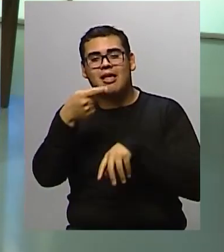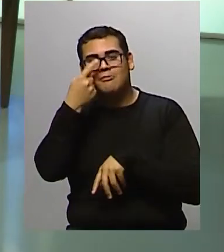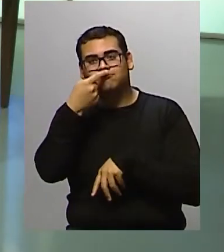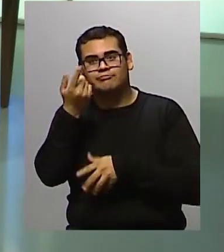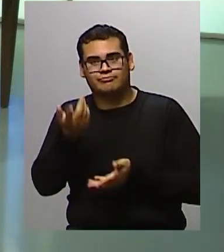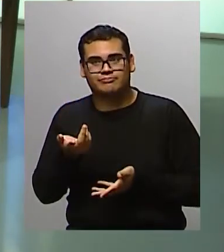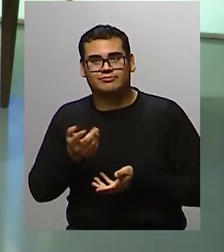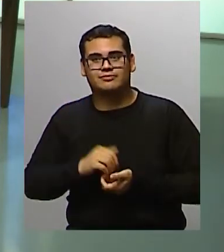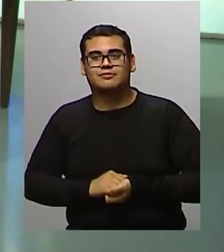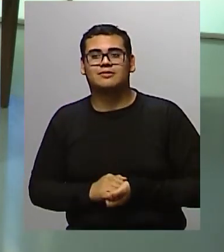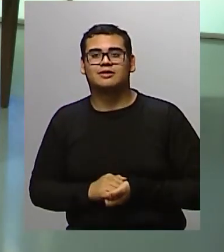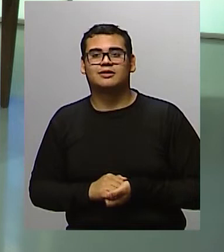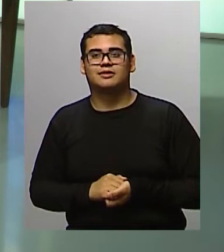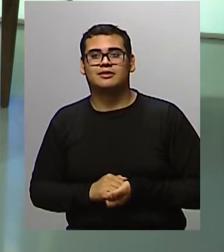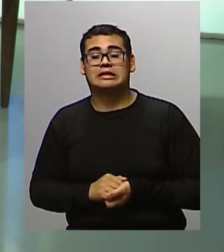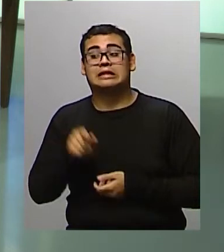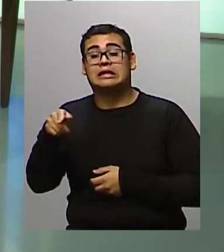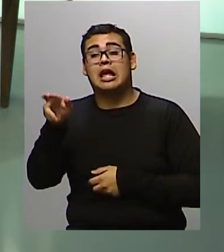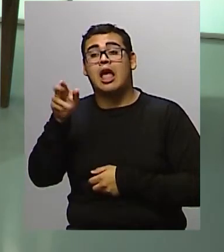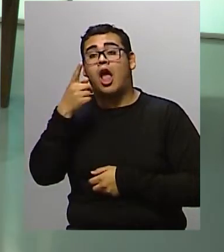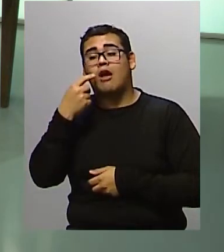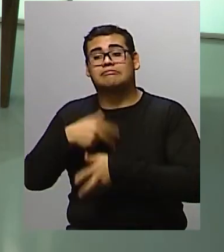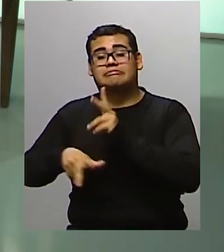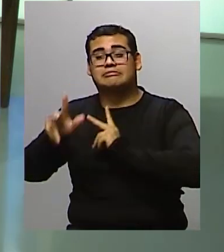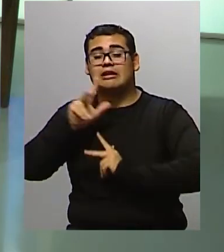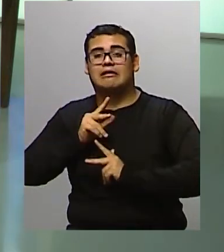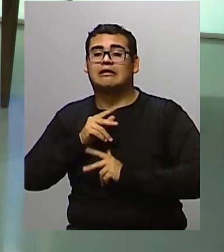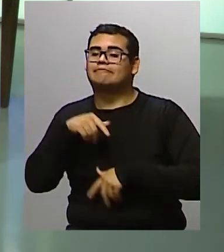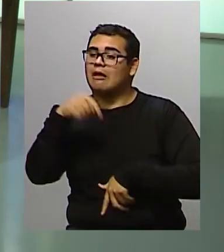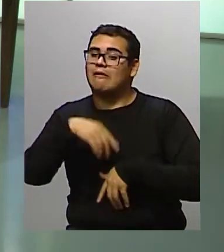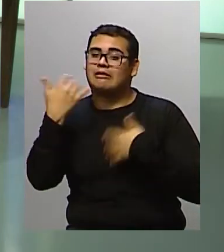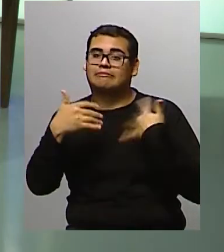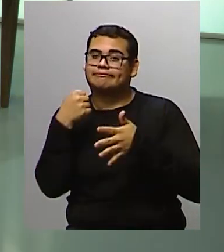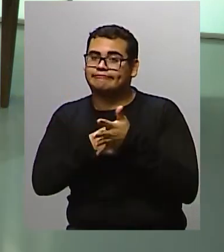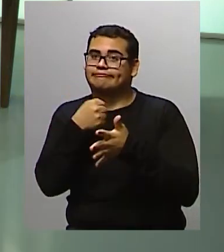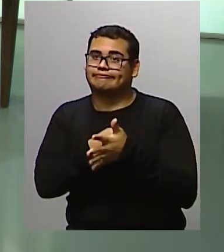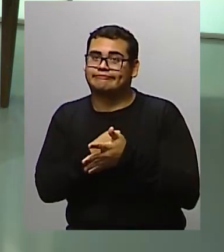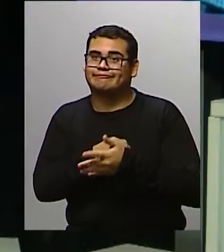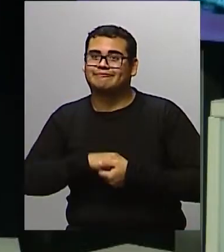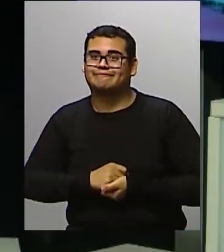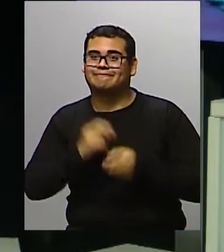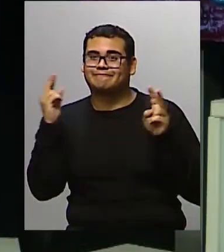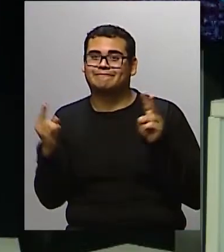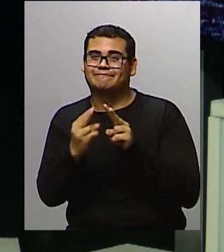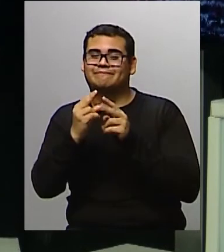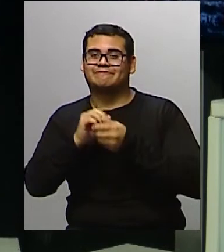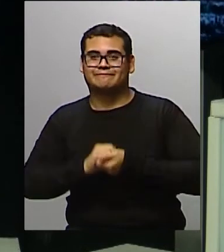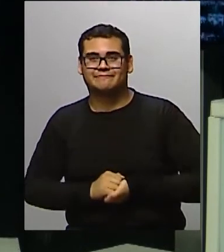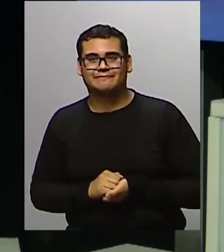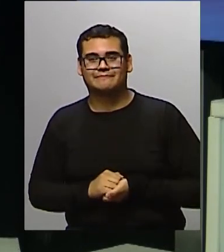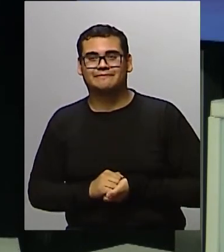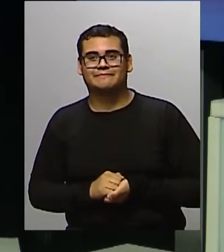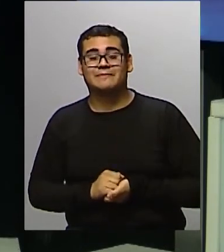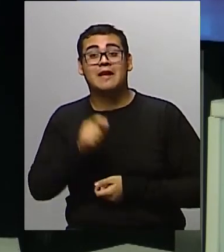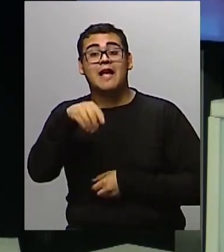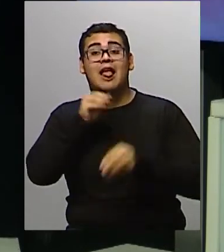muy interesante y como dice Eber, tendremos que empezar a accionar directamente. Tal cual. Bueno, será hasta cualquier momento, Patricia. Muchas gracias. Hasta cualquier momento. Así pasaba